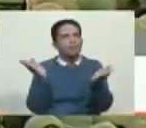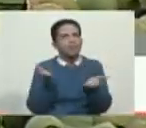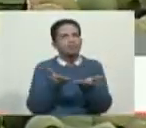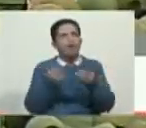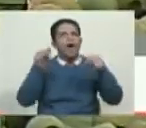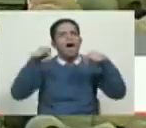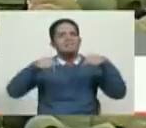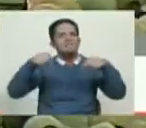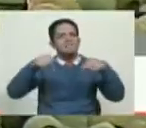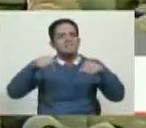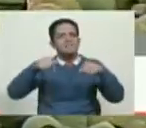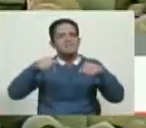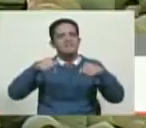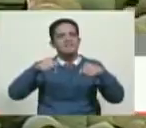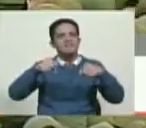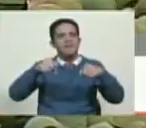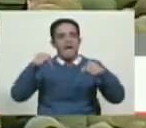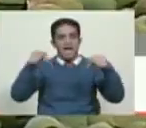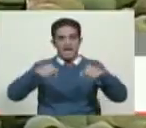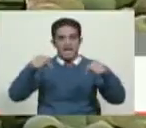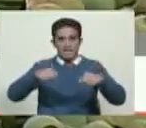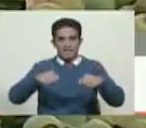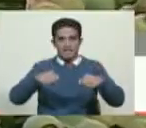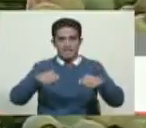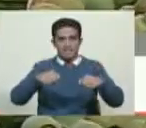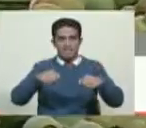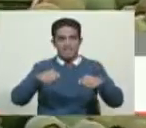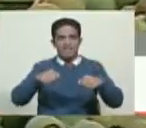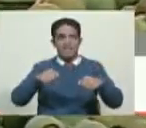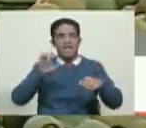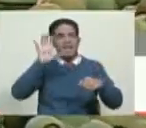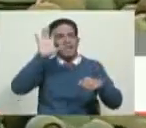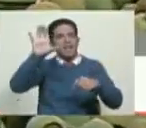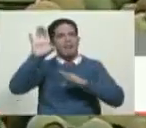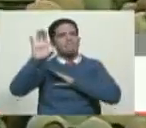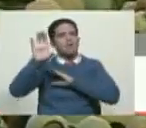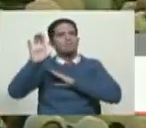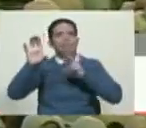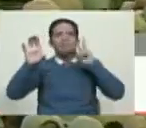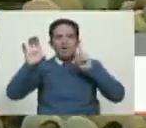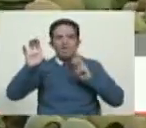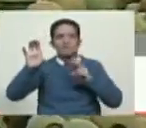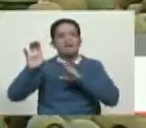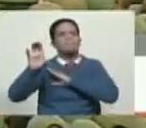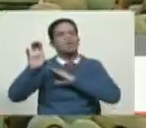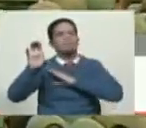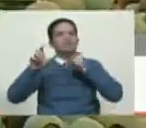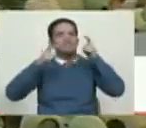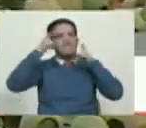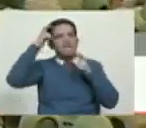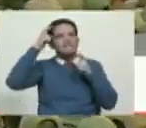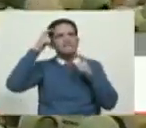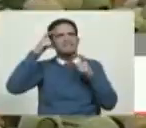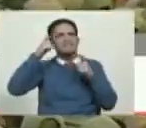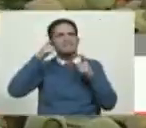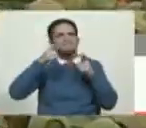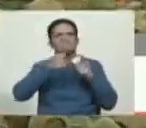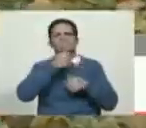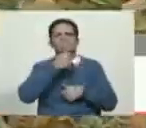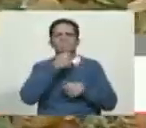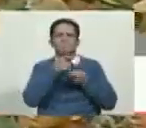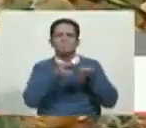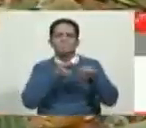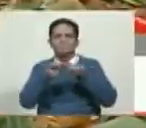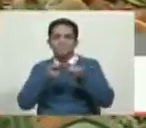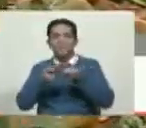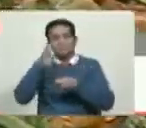aquí, aquí en la patria de Bolívar y Chávez, manda el pueblo. Que aquí no hay